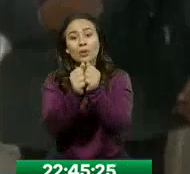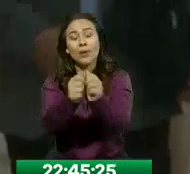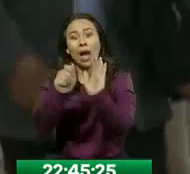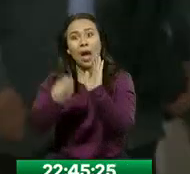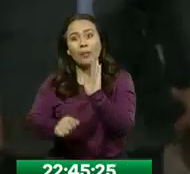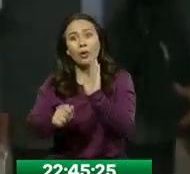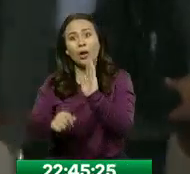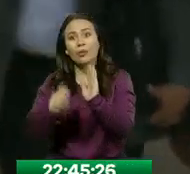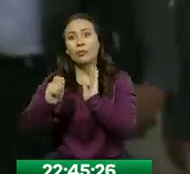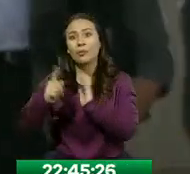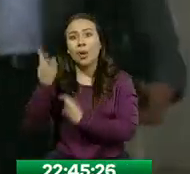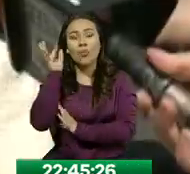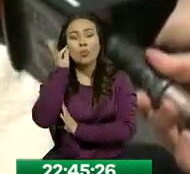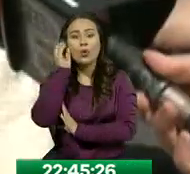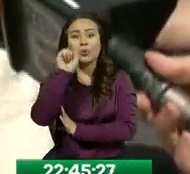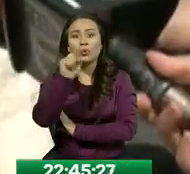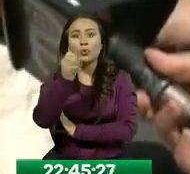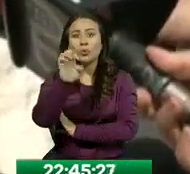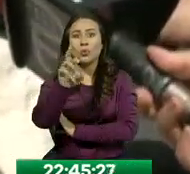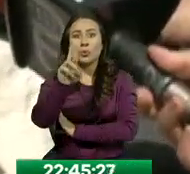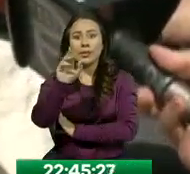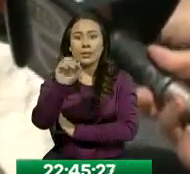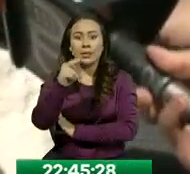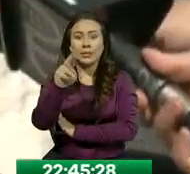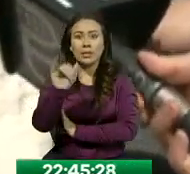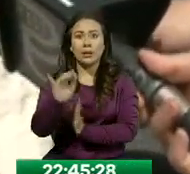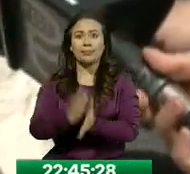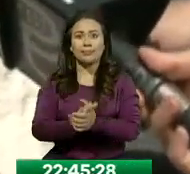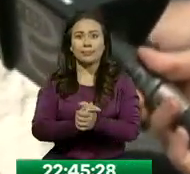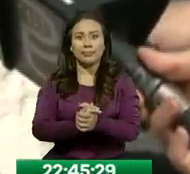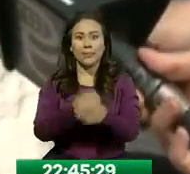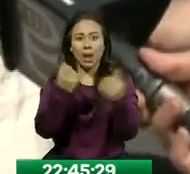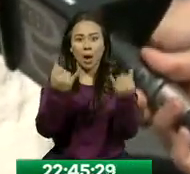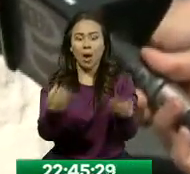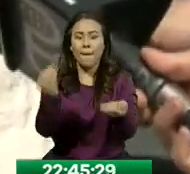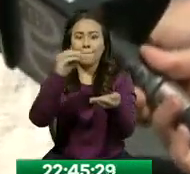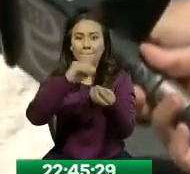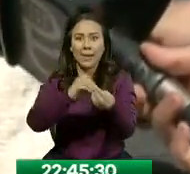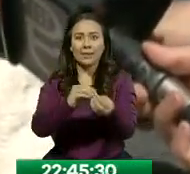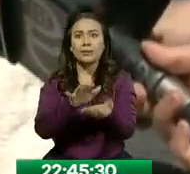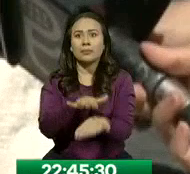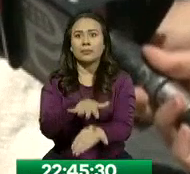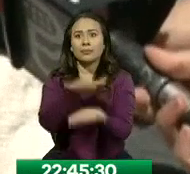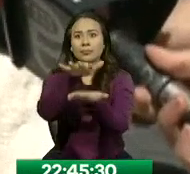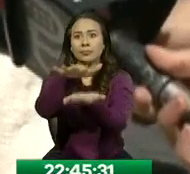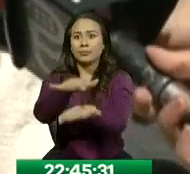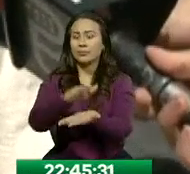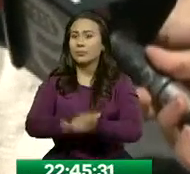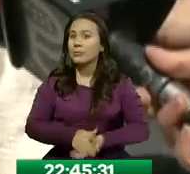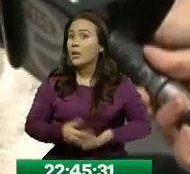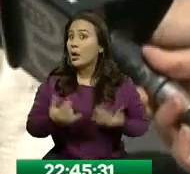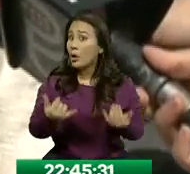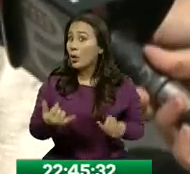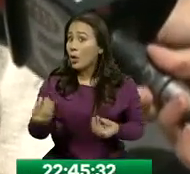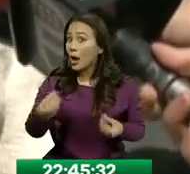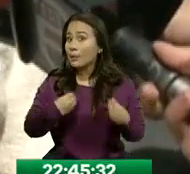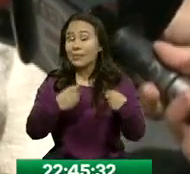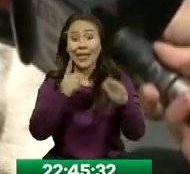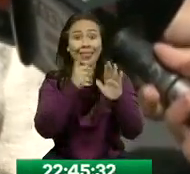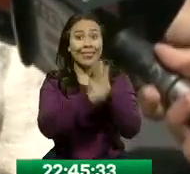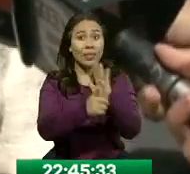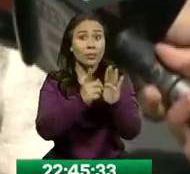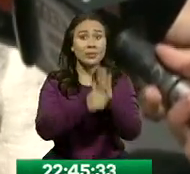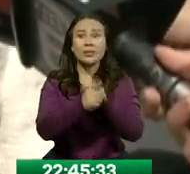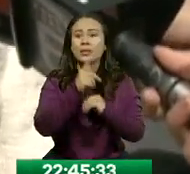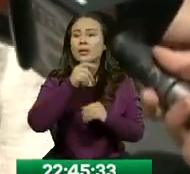de la Judicatura, Sobeida Aragundi. Hoy traemos más documentación, hoy traemos denuncias que las